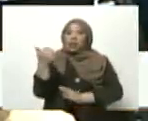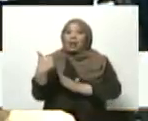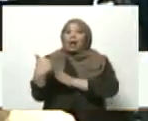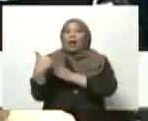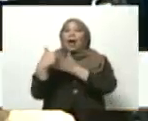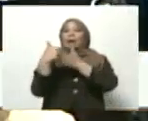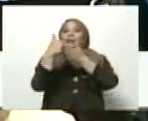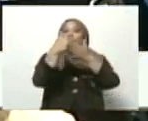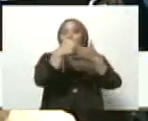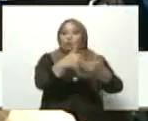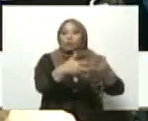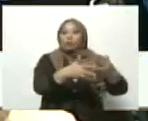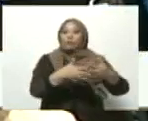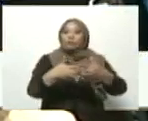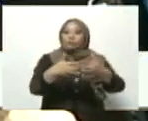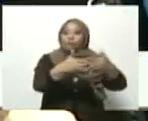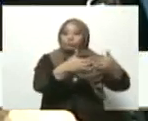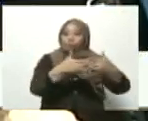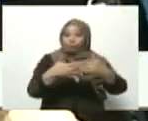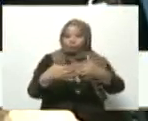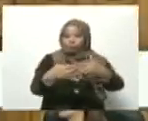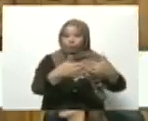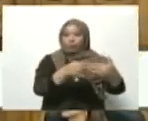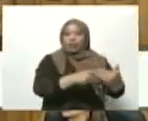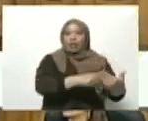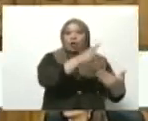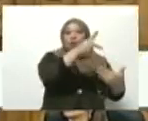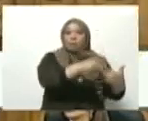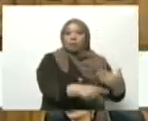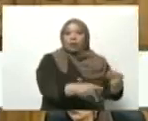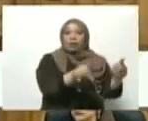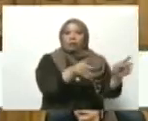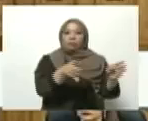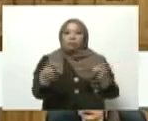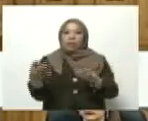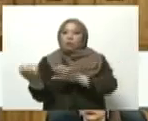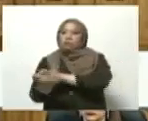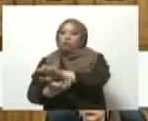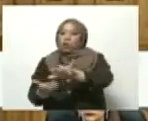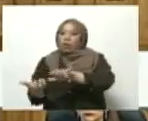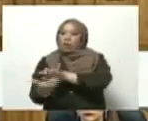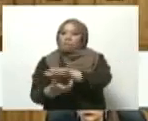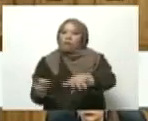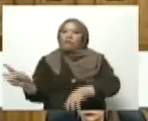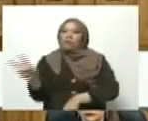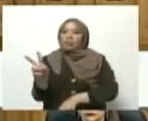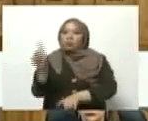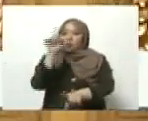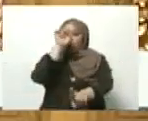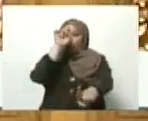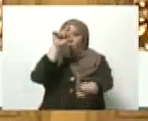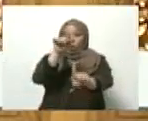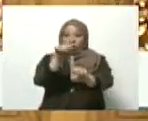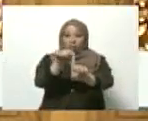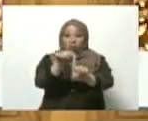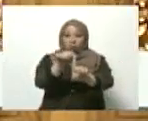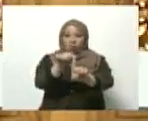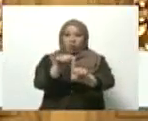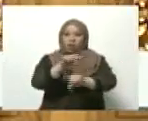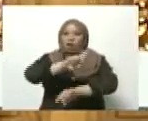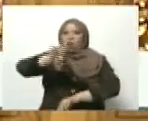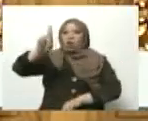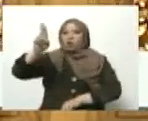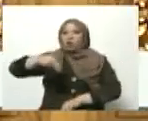y colaboraron en los planes de destrucción de Venezuela. Nunca, nunca en nuestra